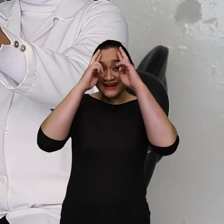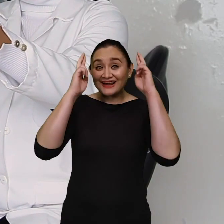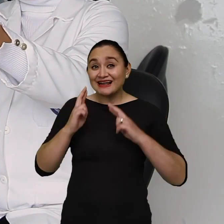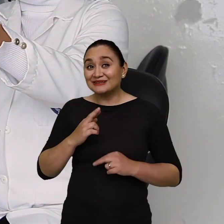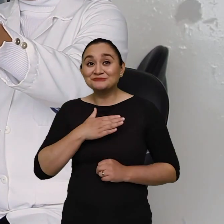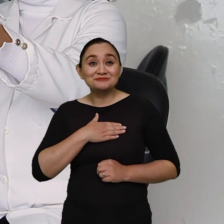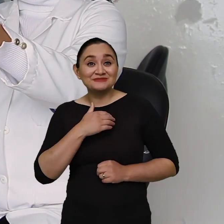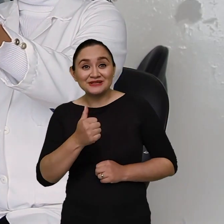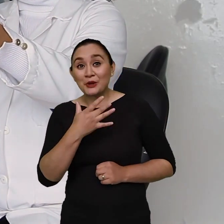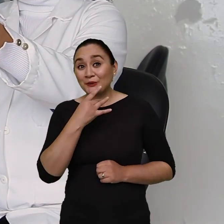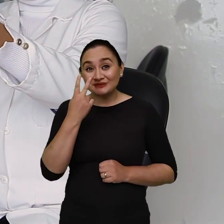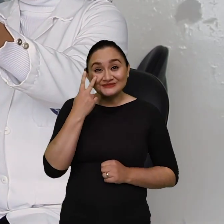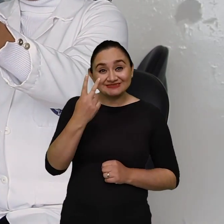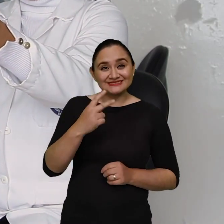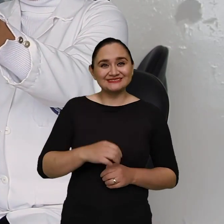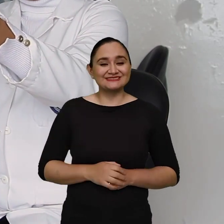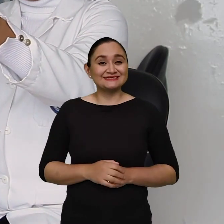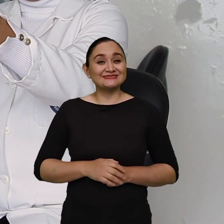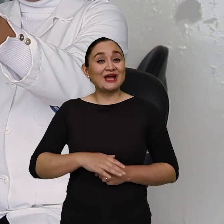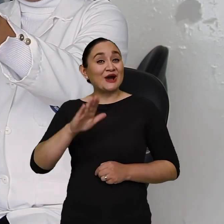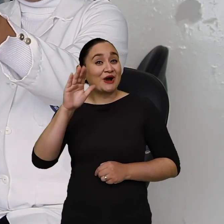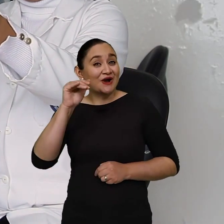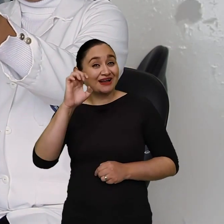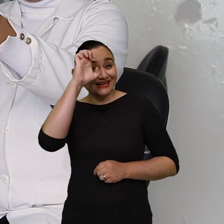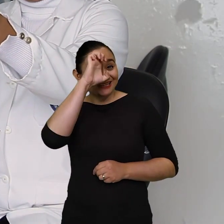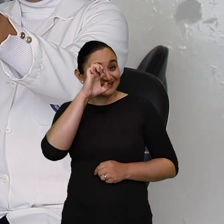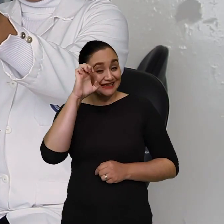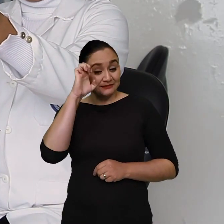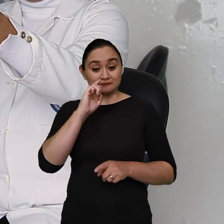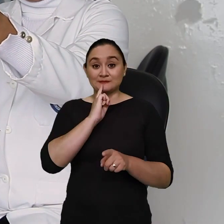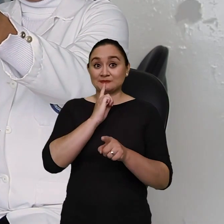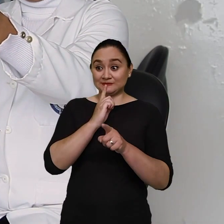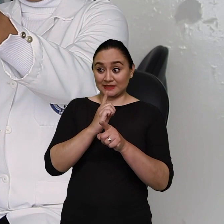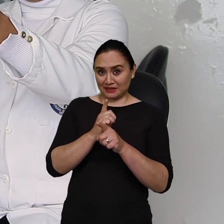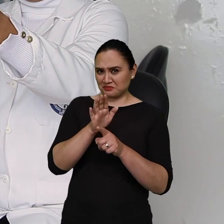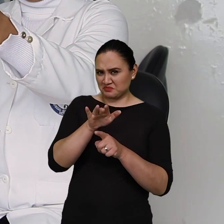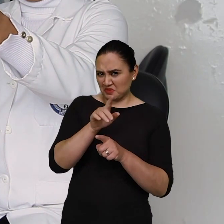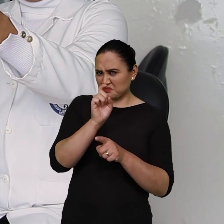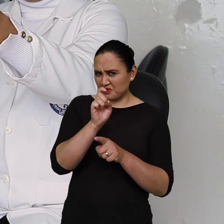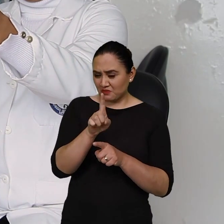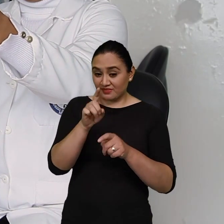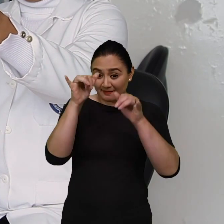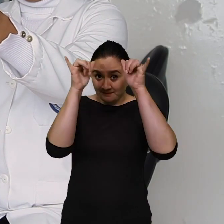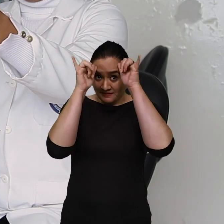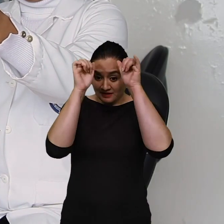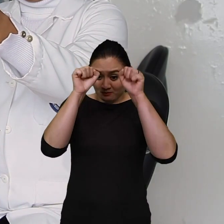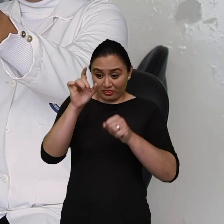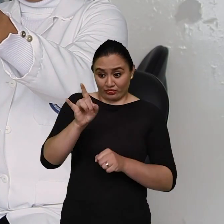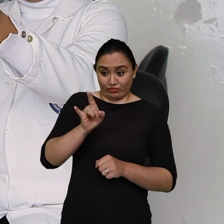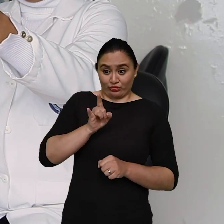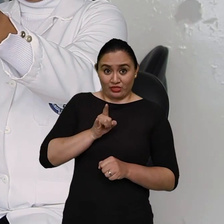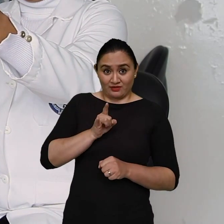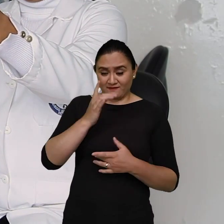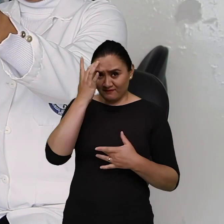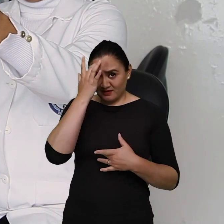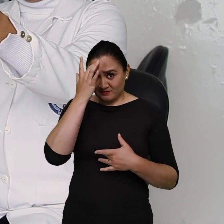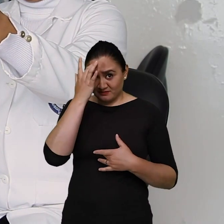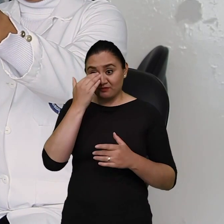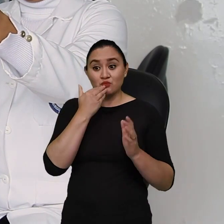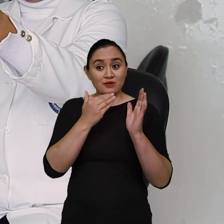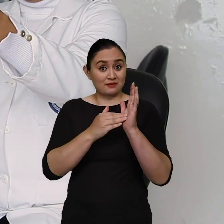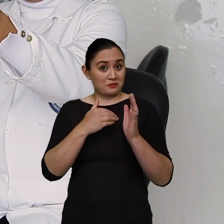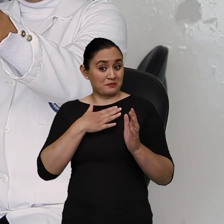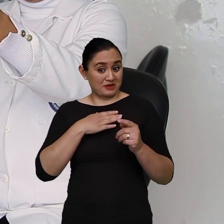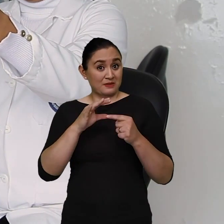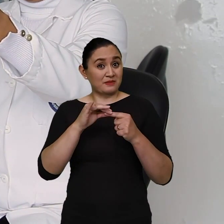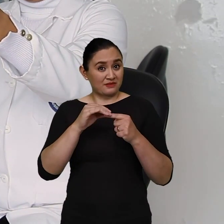Hola Rada, ¿cómo estás? Qué gusto verte. Hola Elizabeth. ¿Es verdad que las vacas nos pueden transmitir enfermedades? Como a mi prima